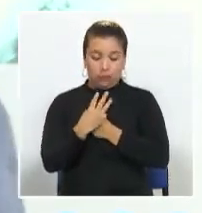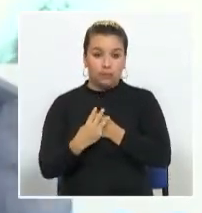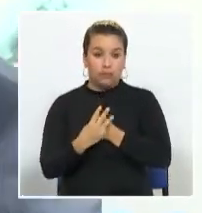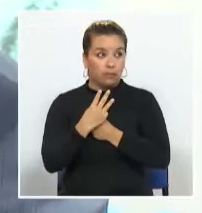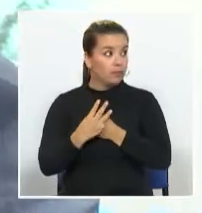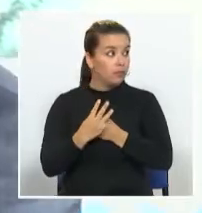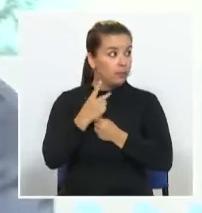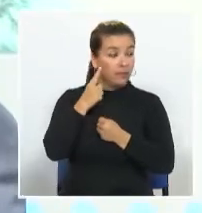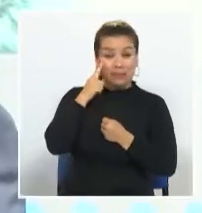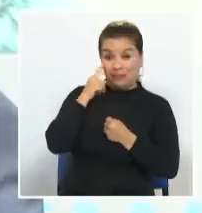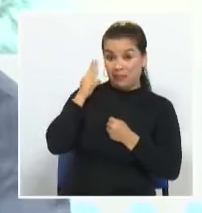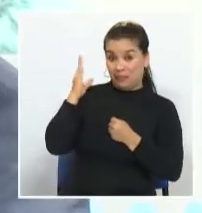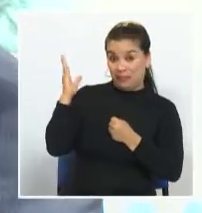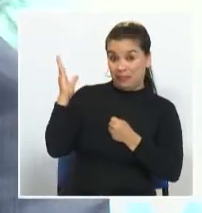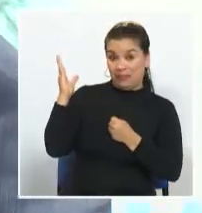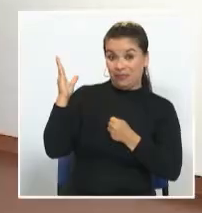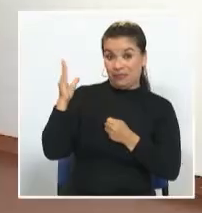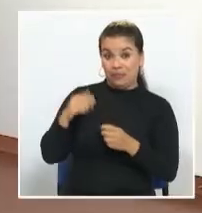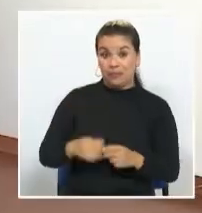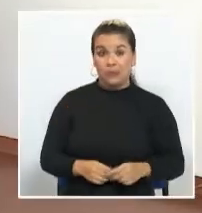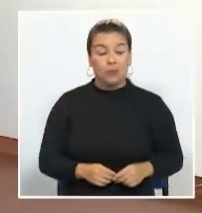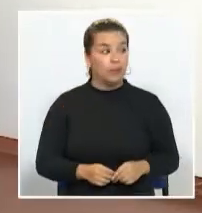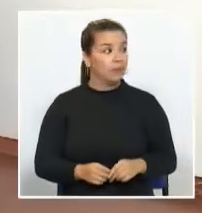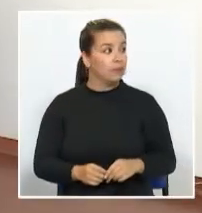aquí una imagen de